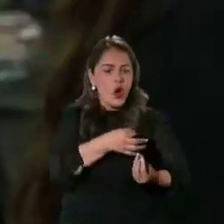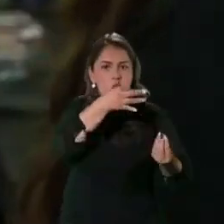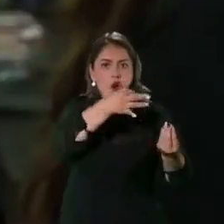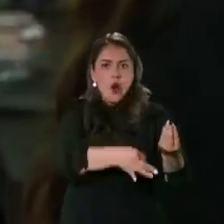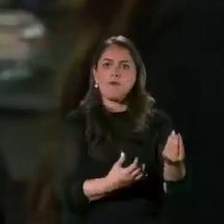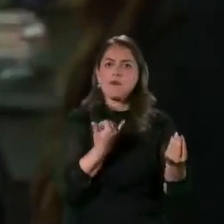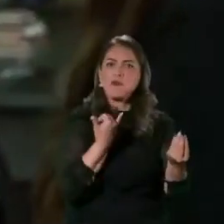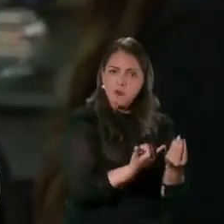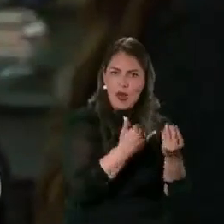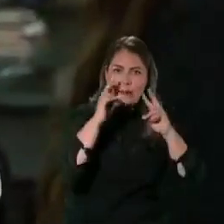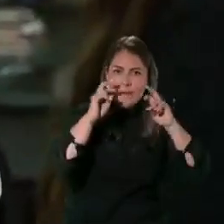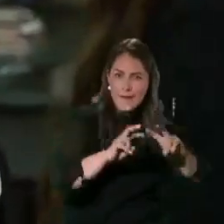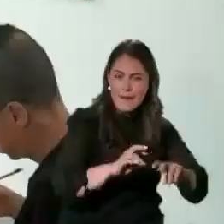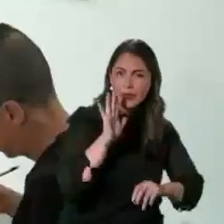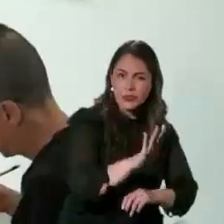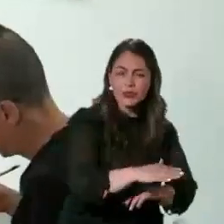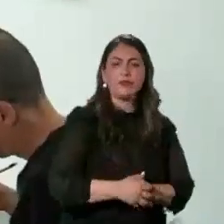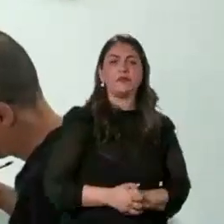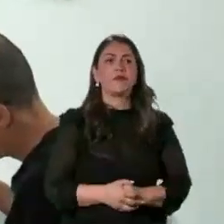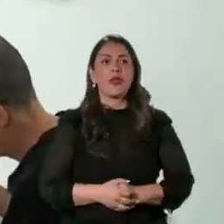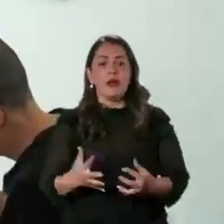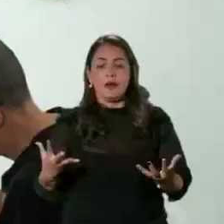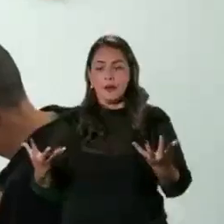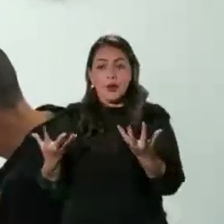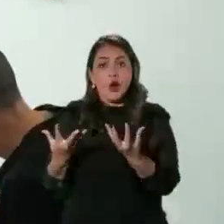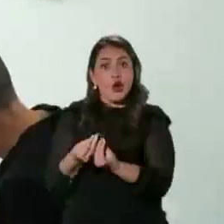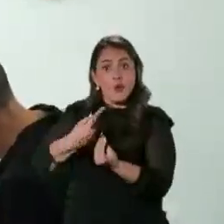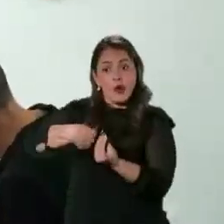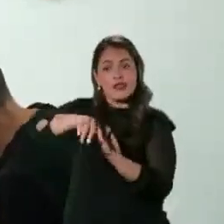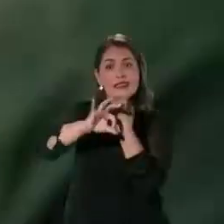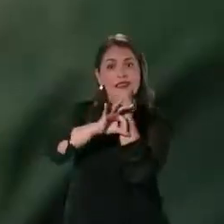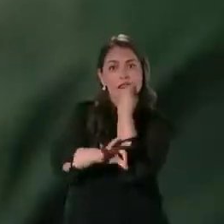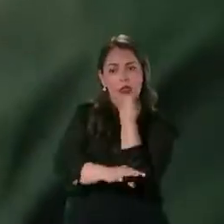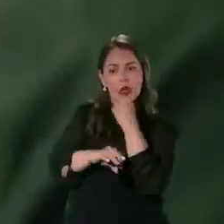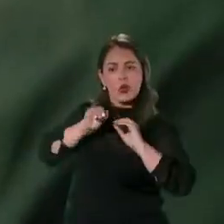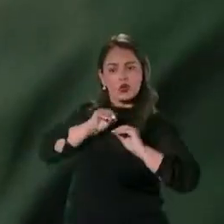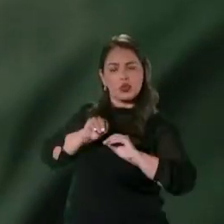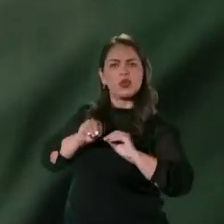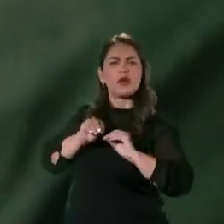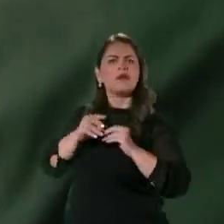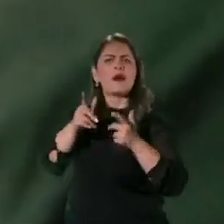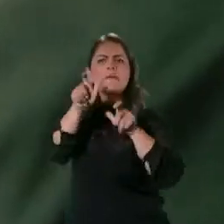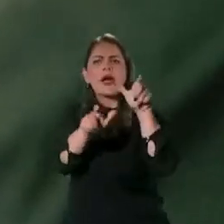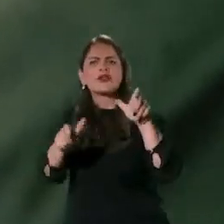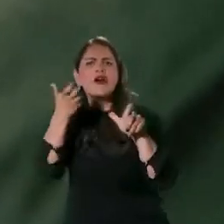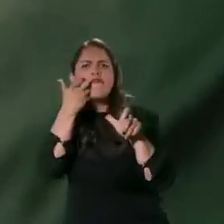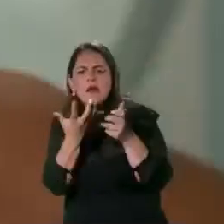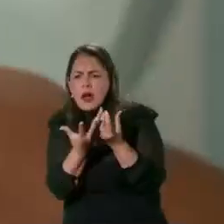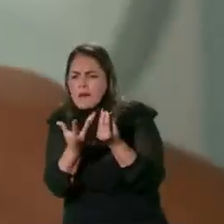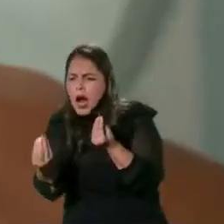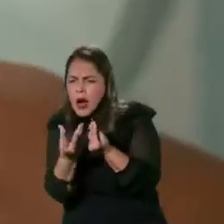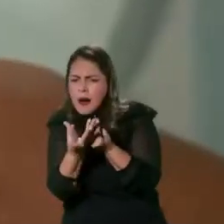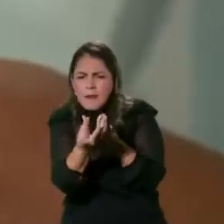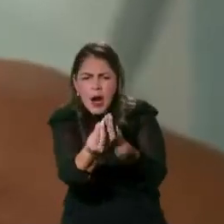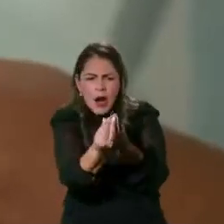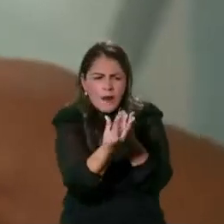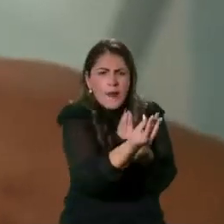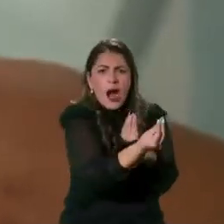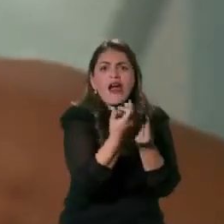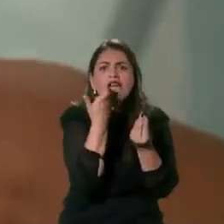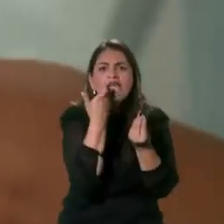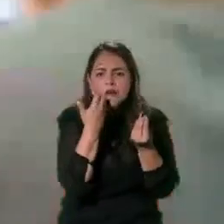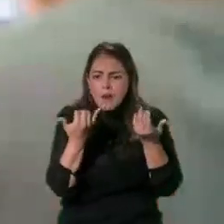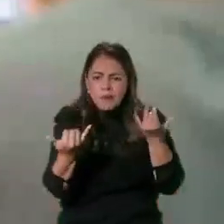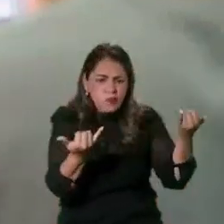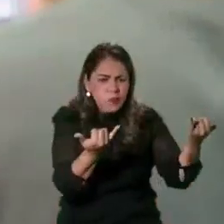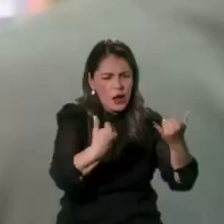en Investigación. Resalto que mis grupos psicoeducativos son un espacio en pro de las personas. Por medio de